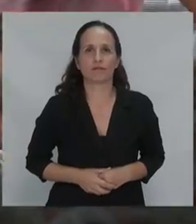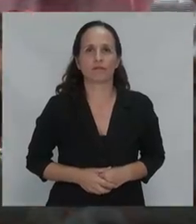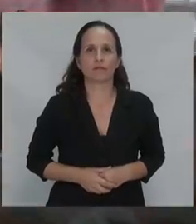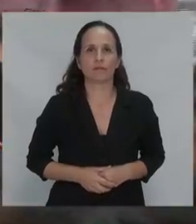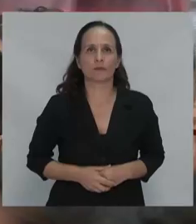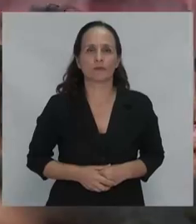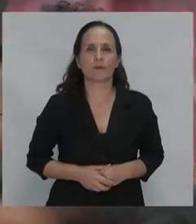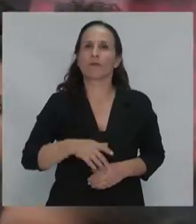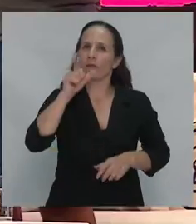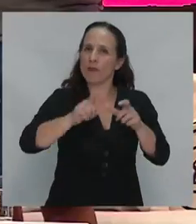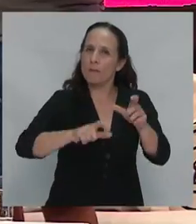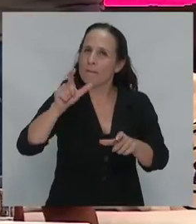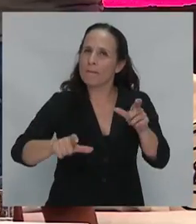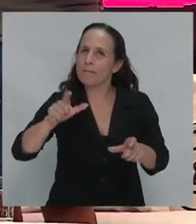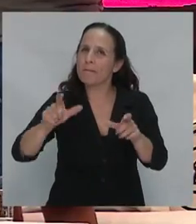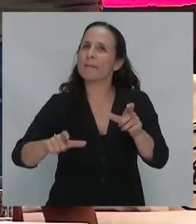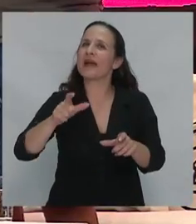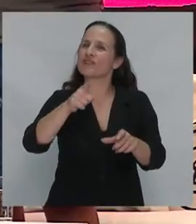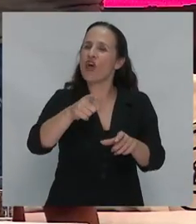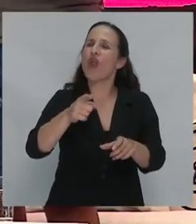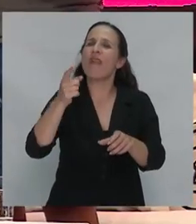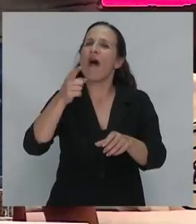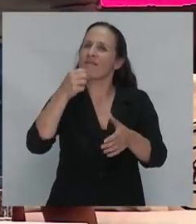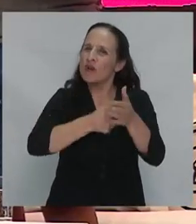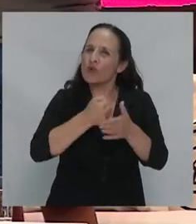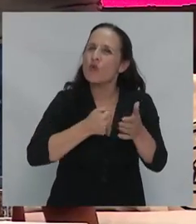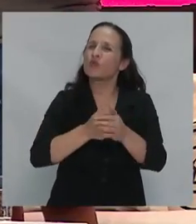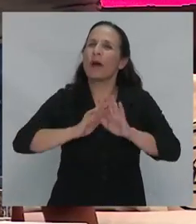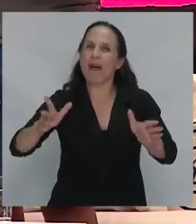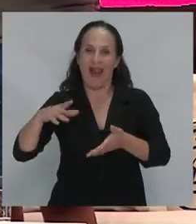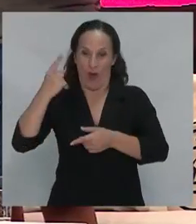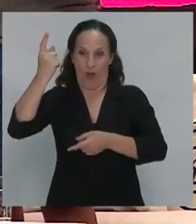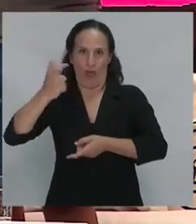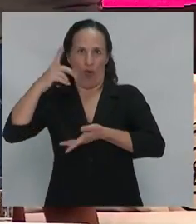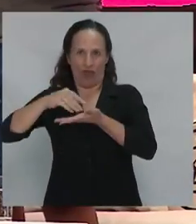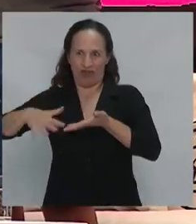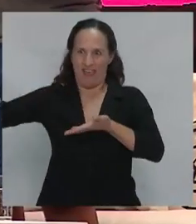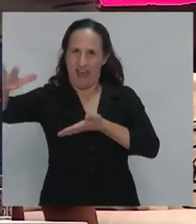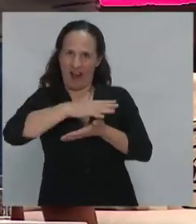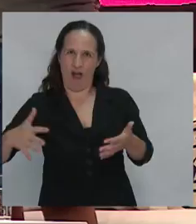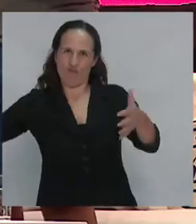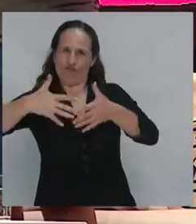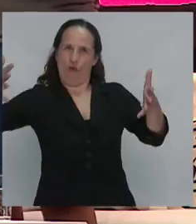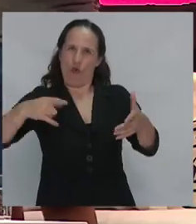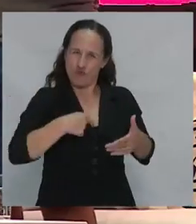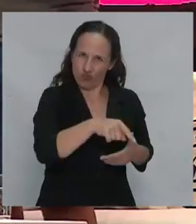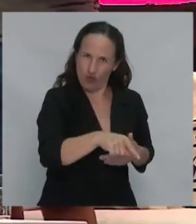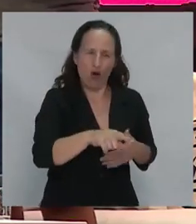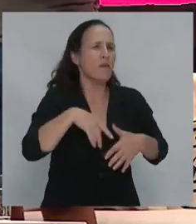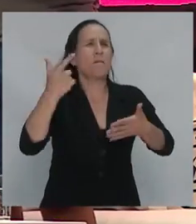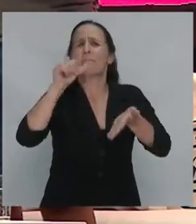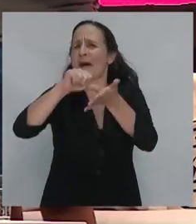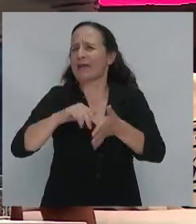a los que luchan por no hablar contra los latifundios y por la introducción junta de la tierra en donde sea en américa